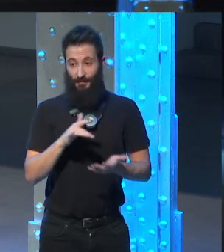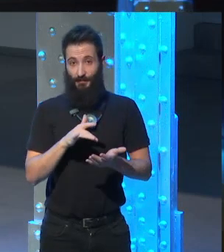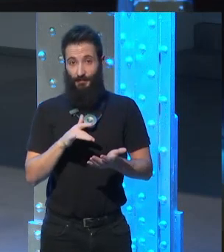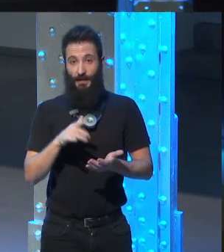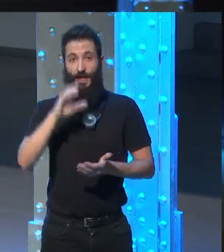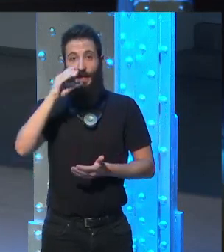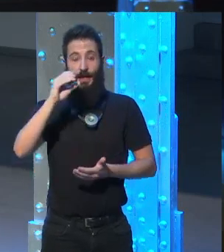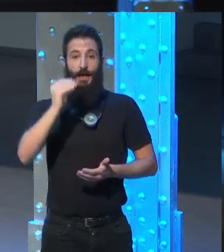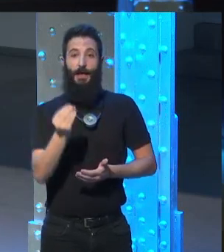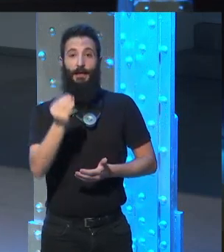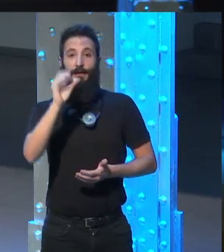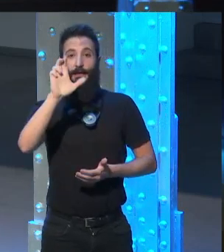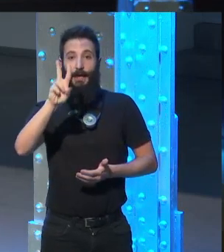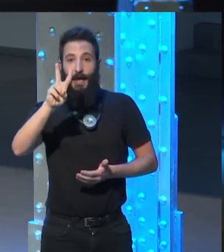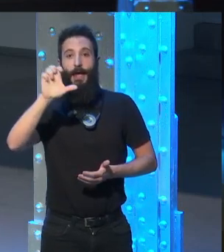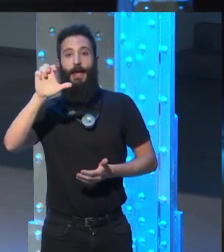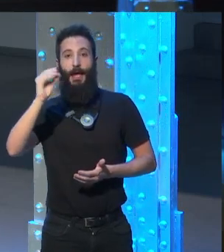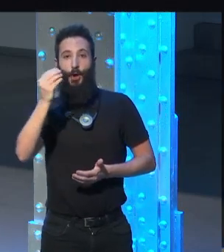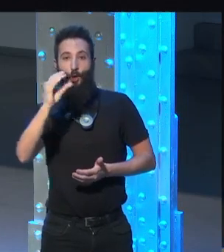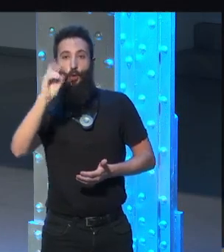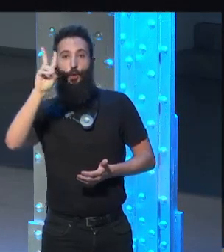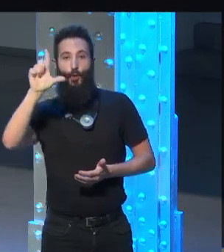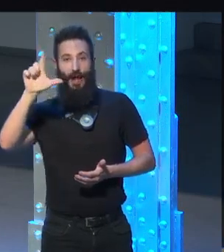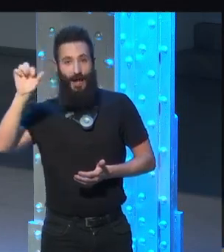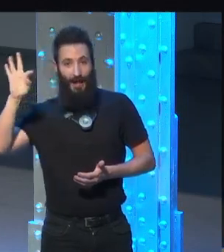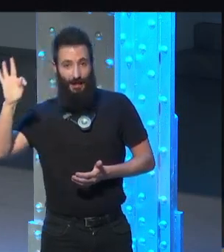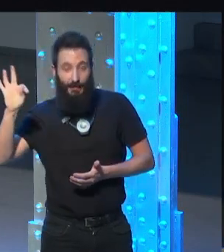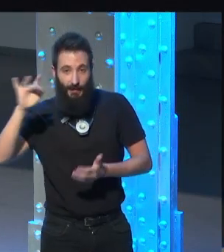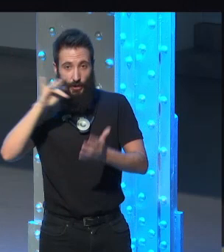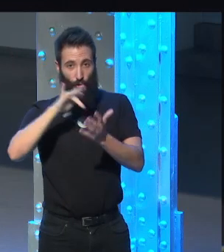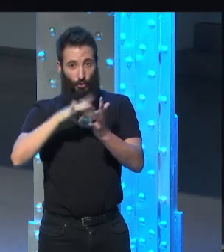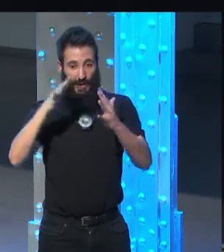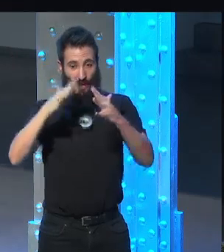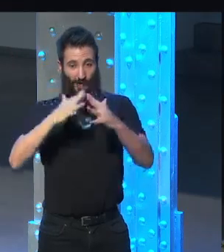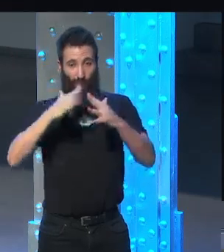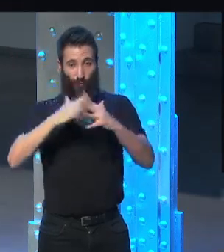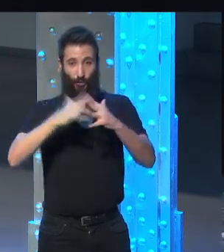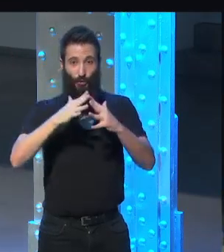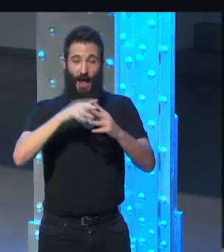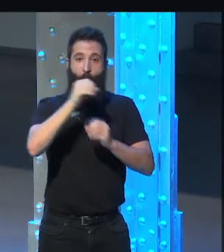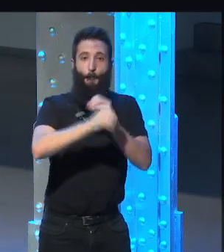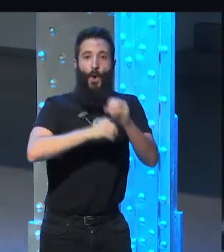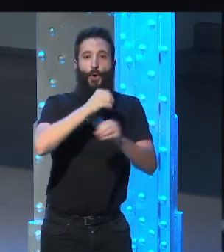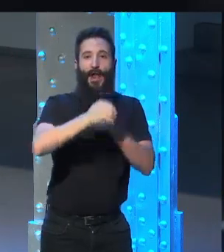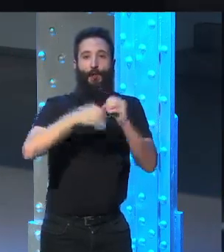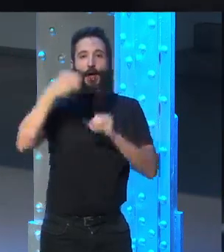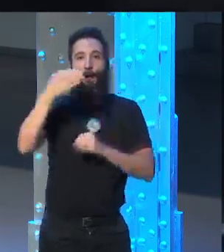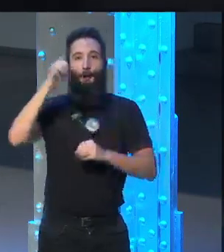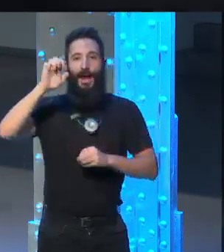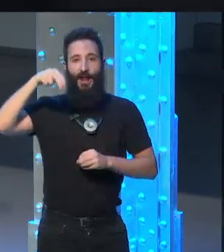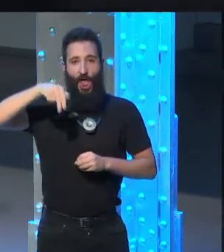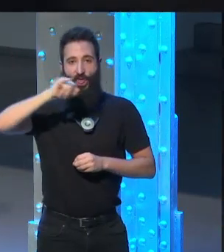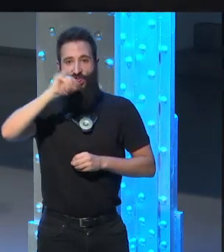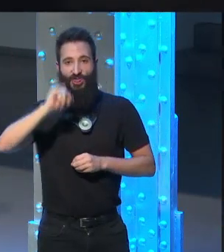Kekulé, él descubrió cómo era la estructura de la molécula de benceno precisamente